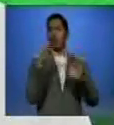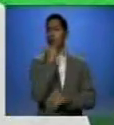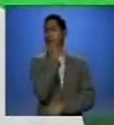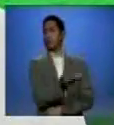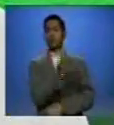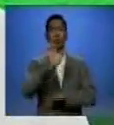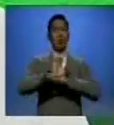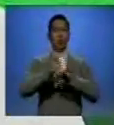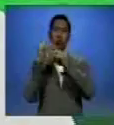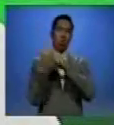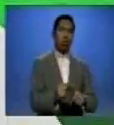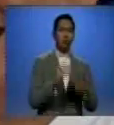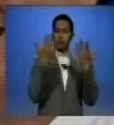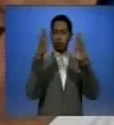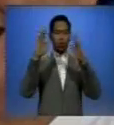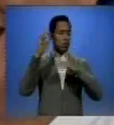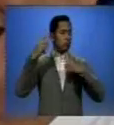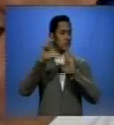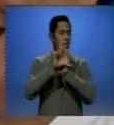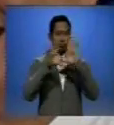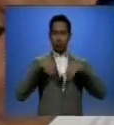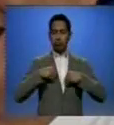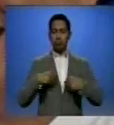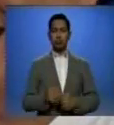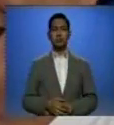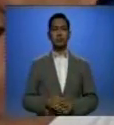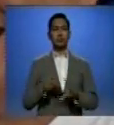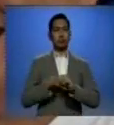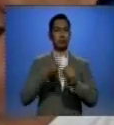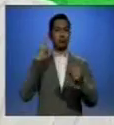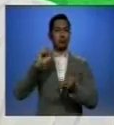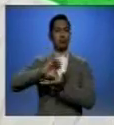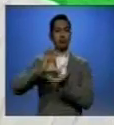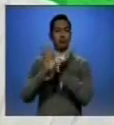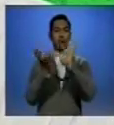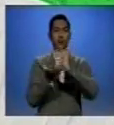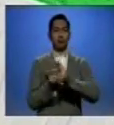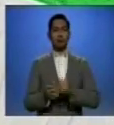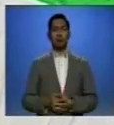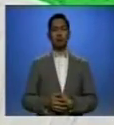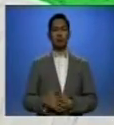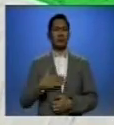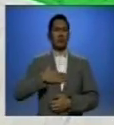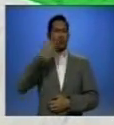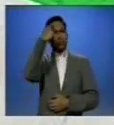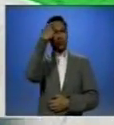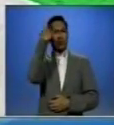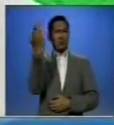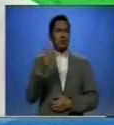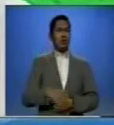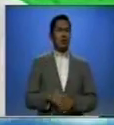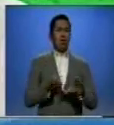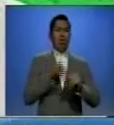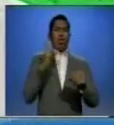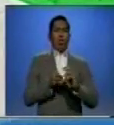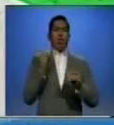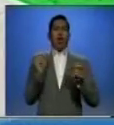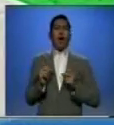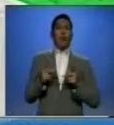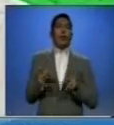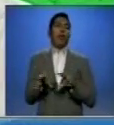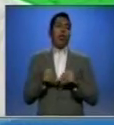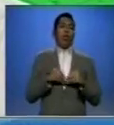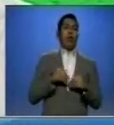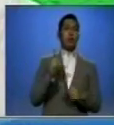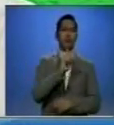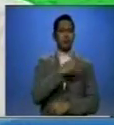Aquí nadie va a estar sobre la ley. Desafiliaciones de Alianza País. Yo no creo que Osvaldo y Fernando sean oportunistas, creo que son personas honestas, dicho